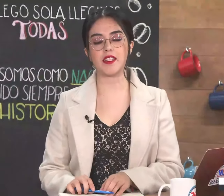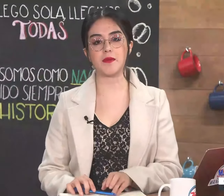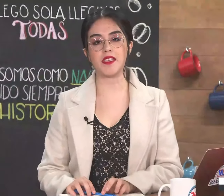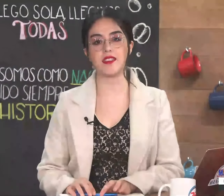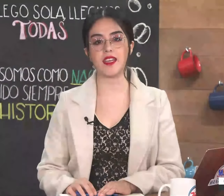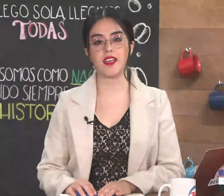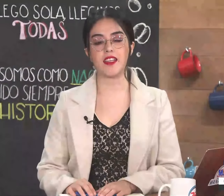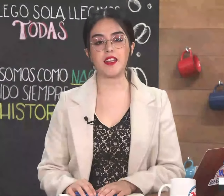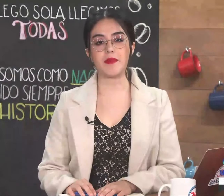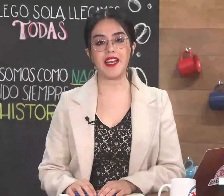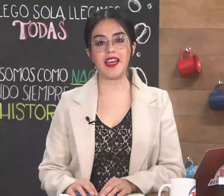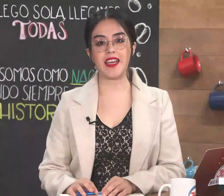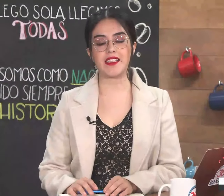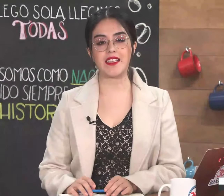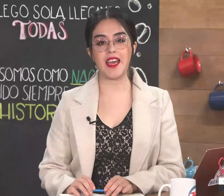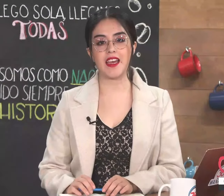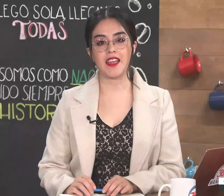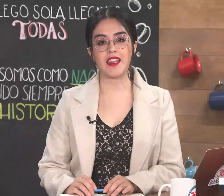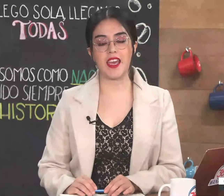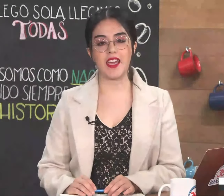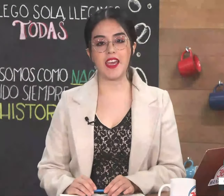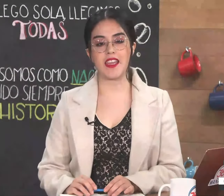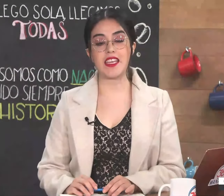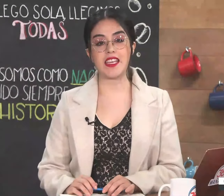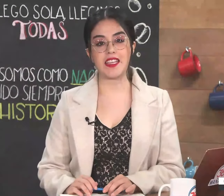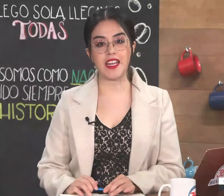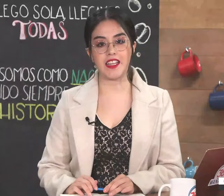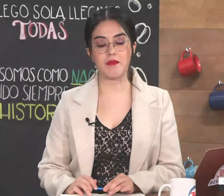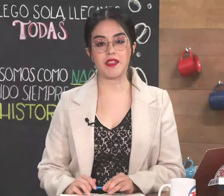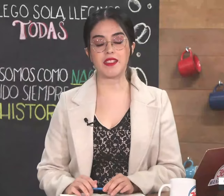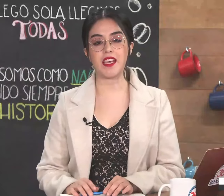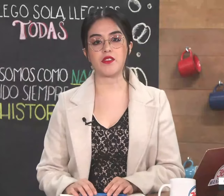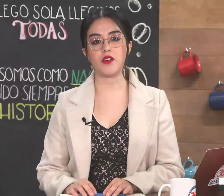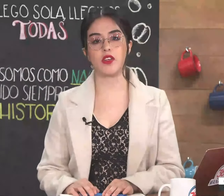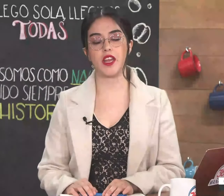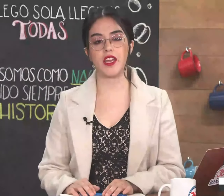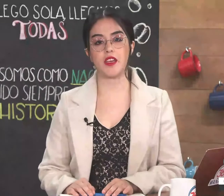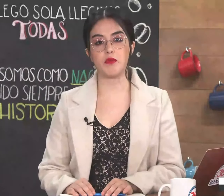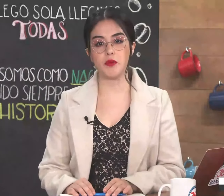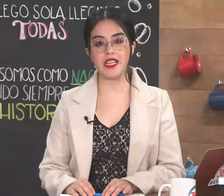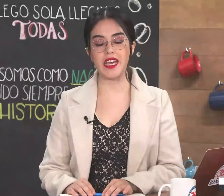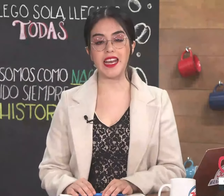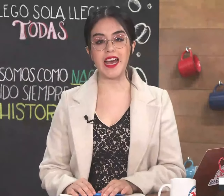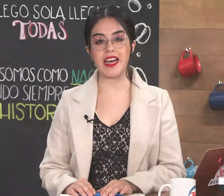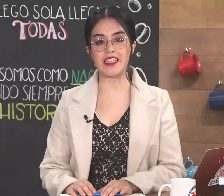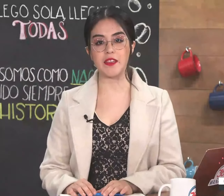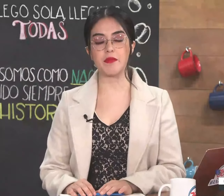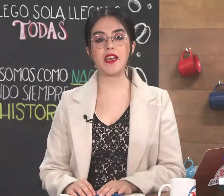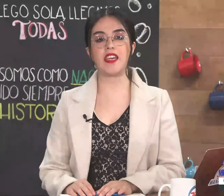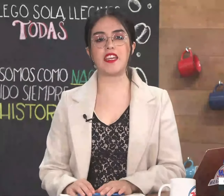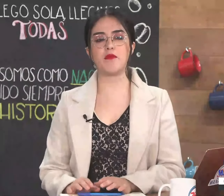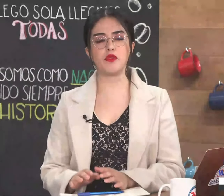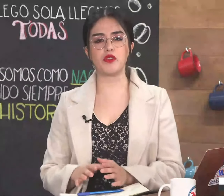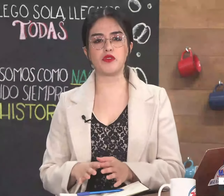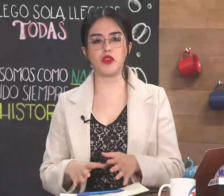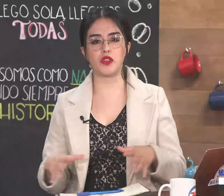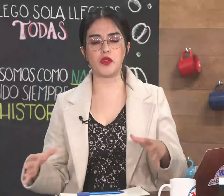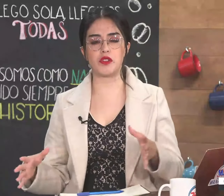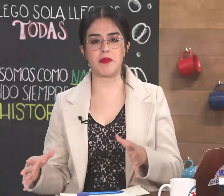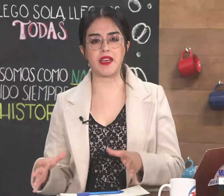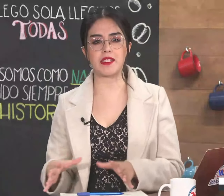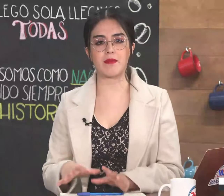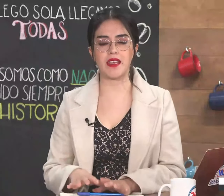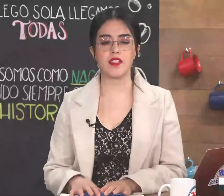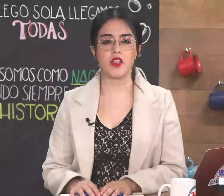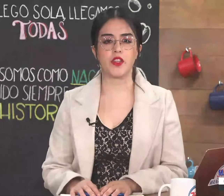nunca antes vista también la agencia de digital de investigación pública la adip y muchos